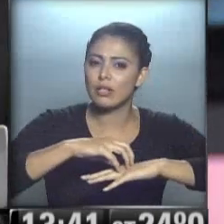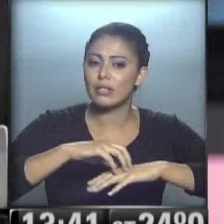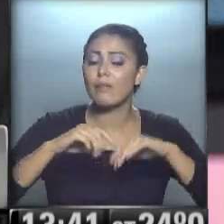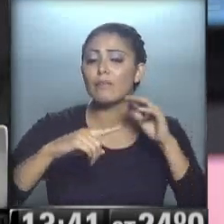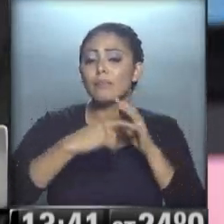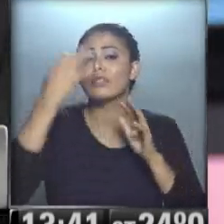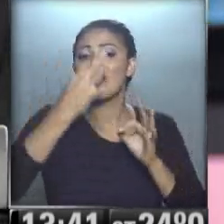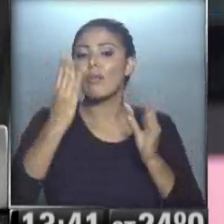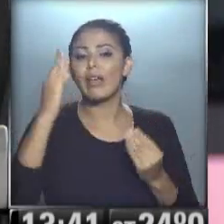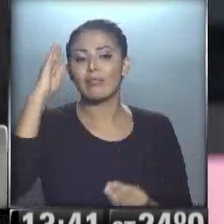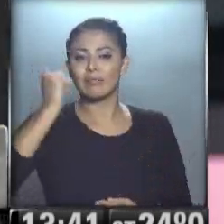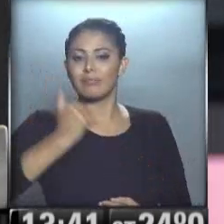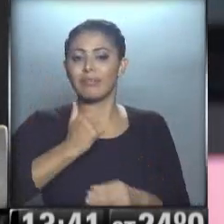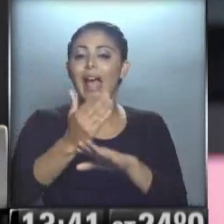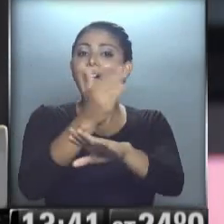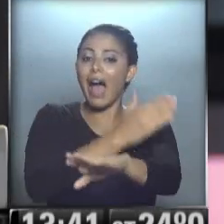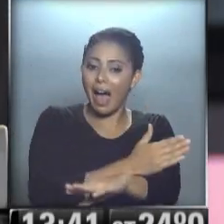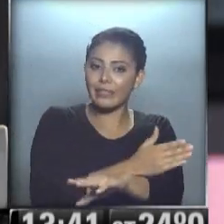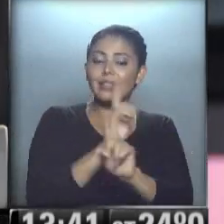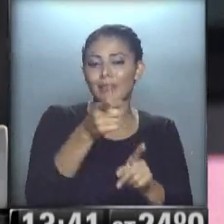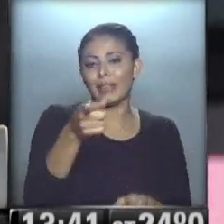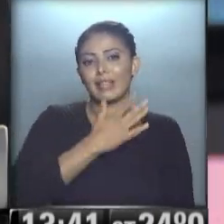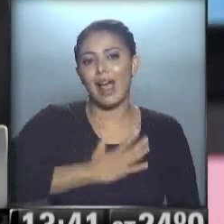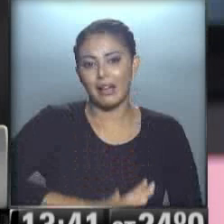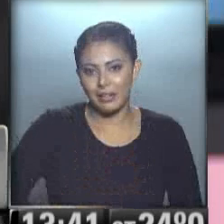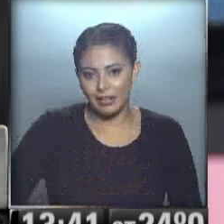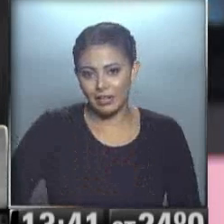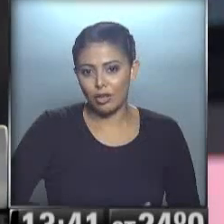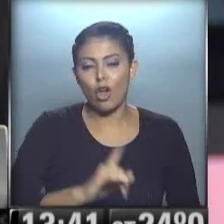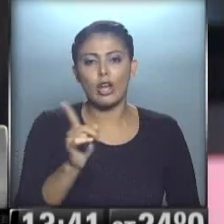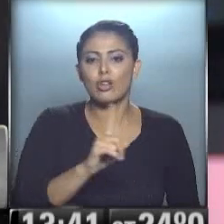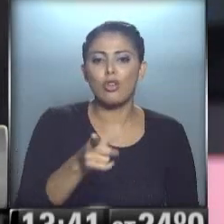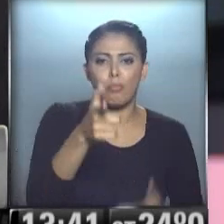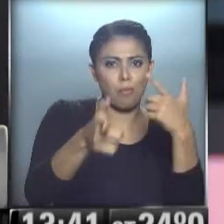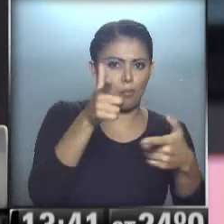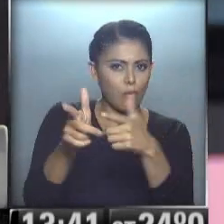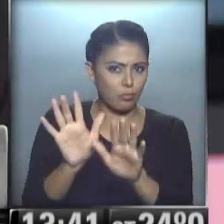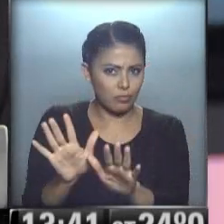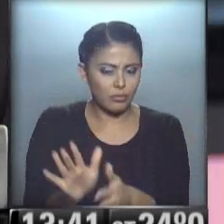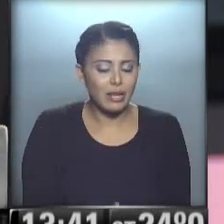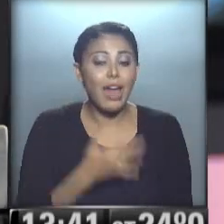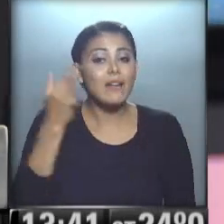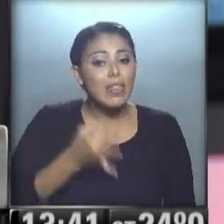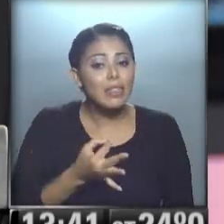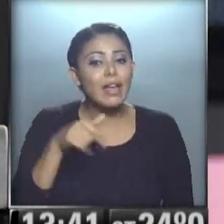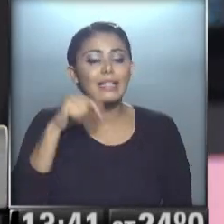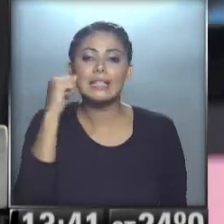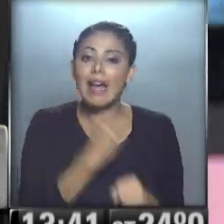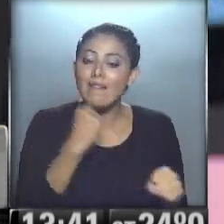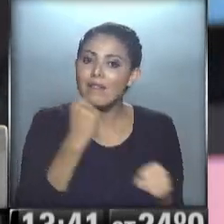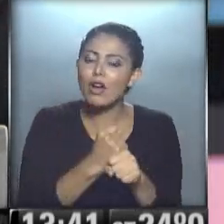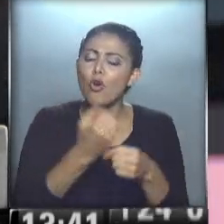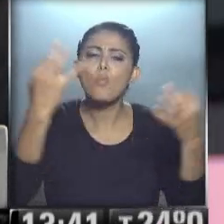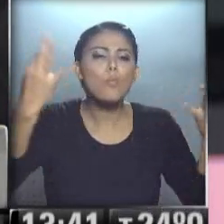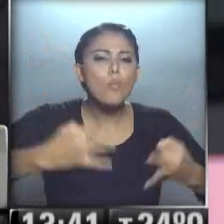seguridad de tener las fuerzas federales antes y la tranquilidad de que no lo reciban a los tiros la verdad es que se hizo un trabajo muy